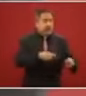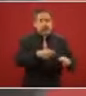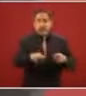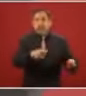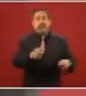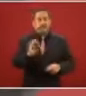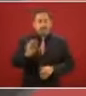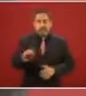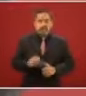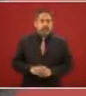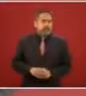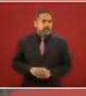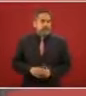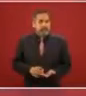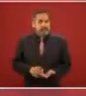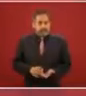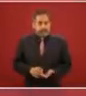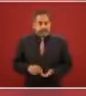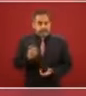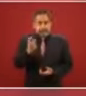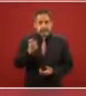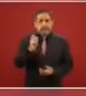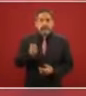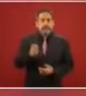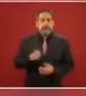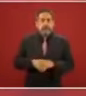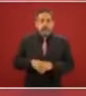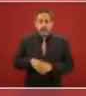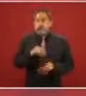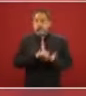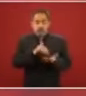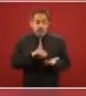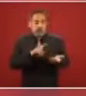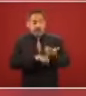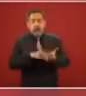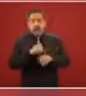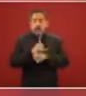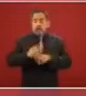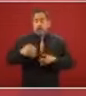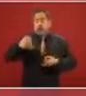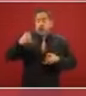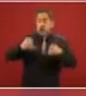Esto no detiene el proceso judicial,